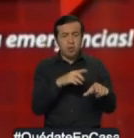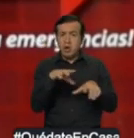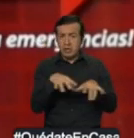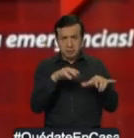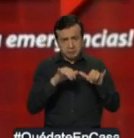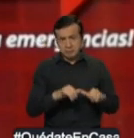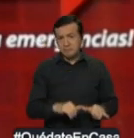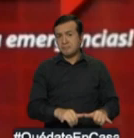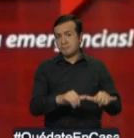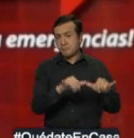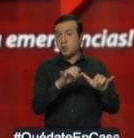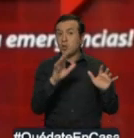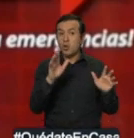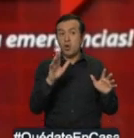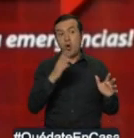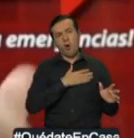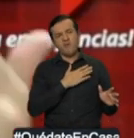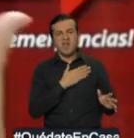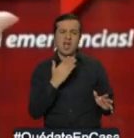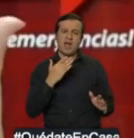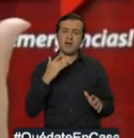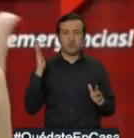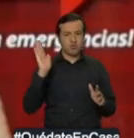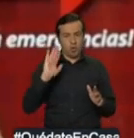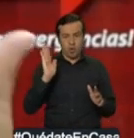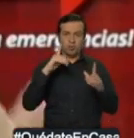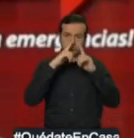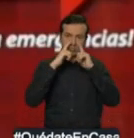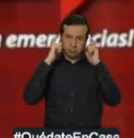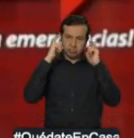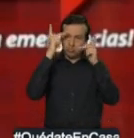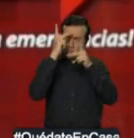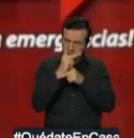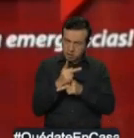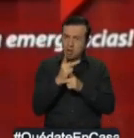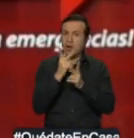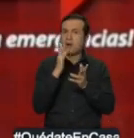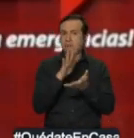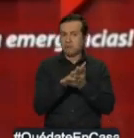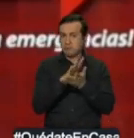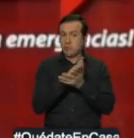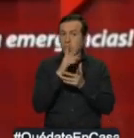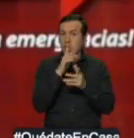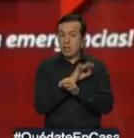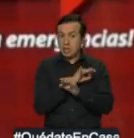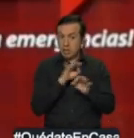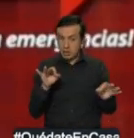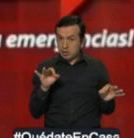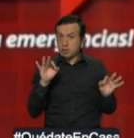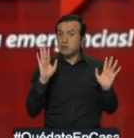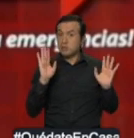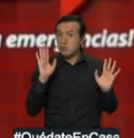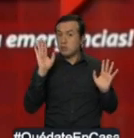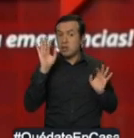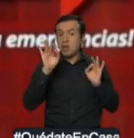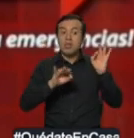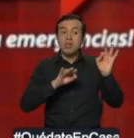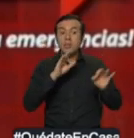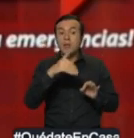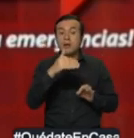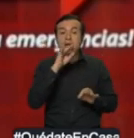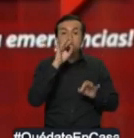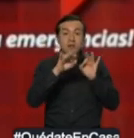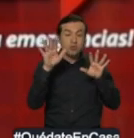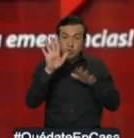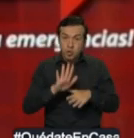sin confiarnos con mascarilla con todas las precauciones con desinfección porque eventualmente el virus va a llegar a